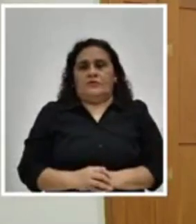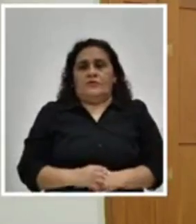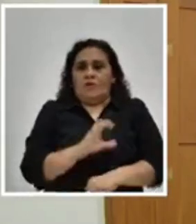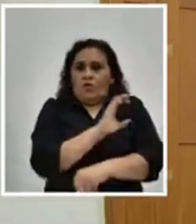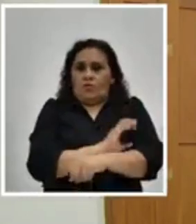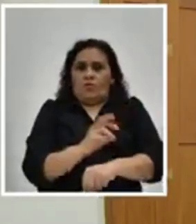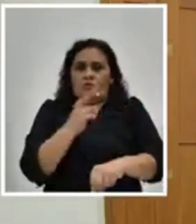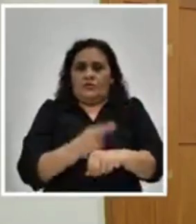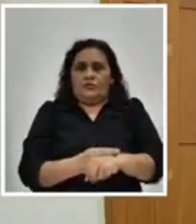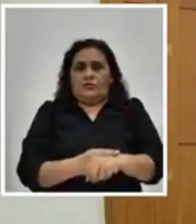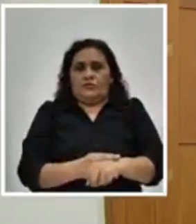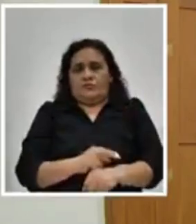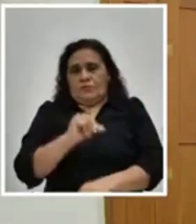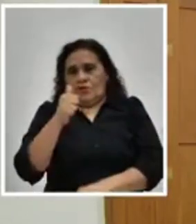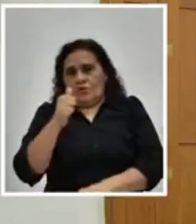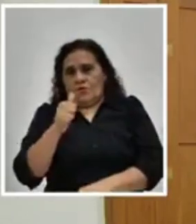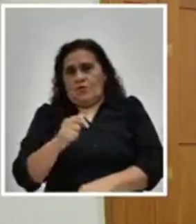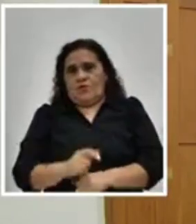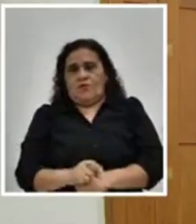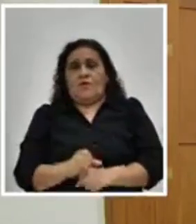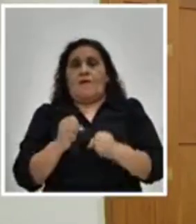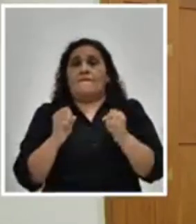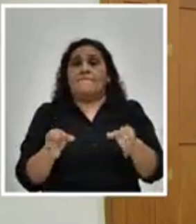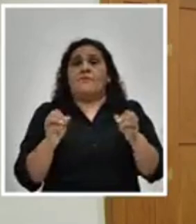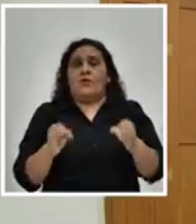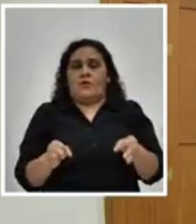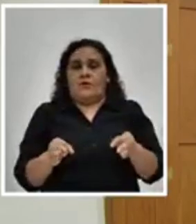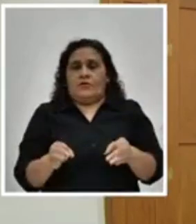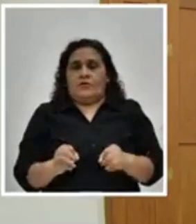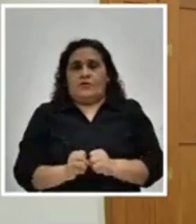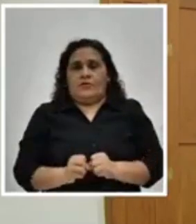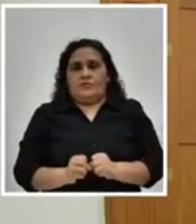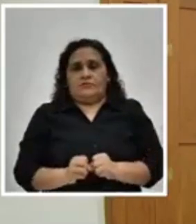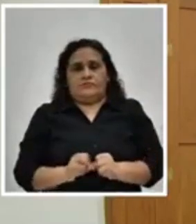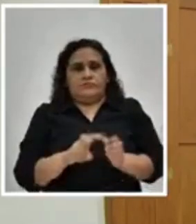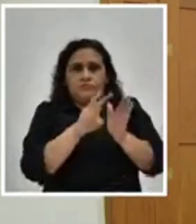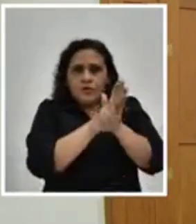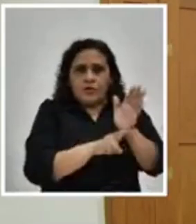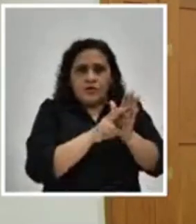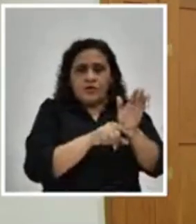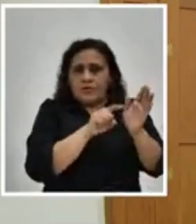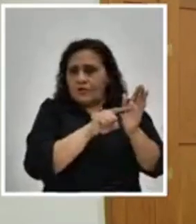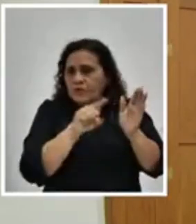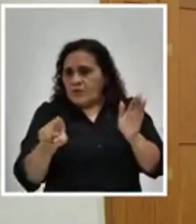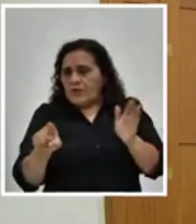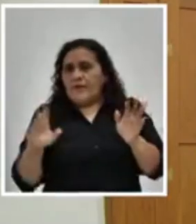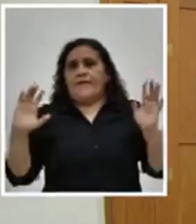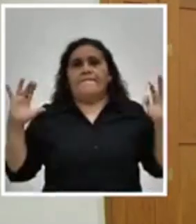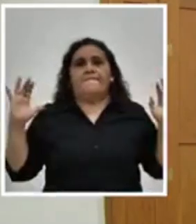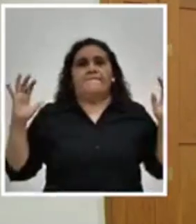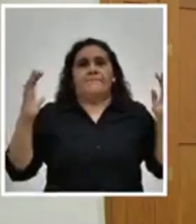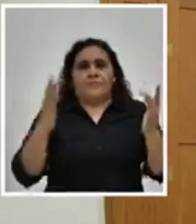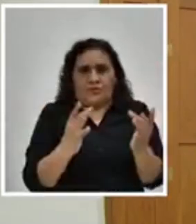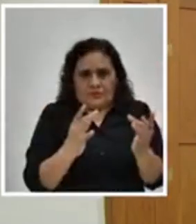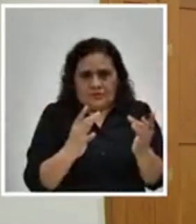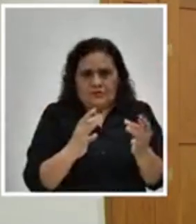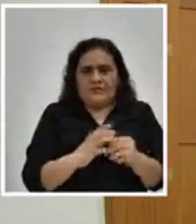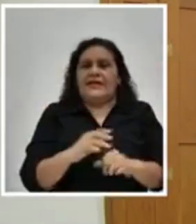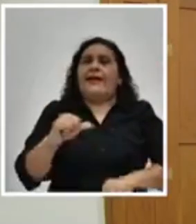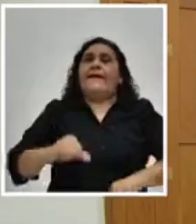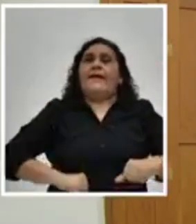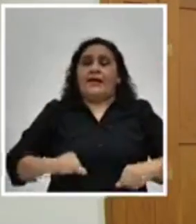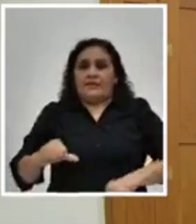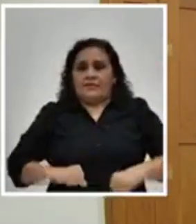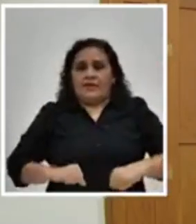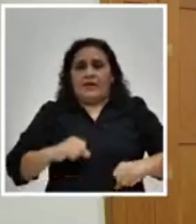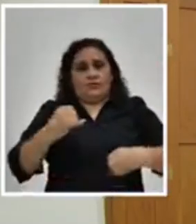otras dependencias proyectamos proyecciones y videos con temáticas ambientales, así como actividades